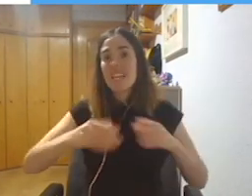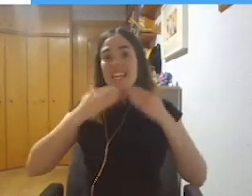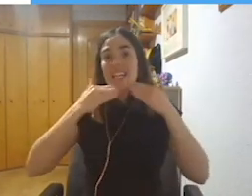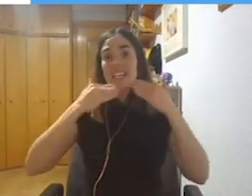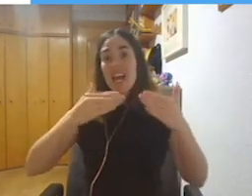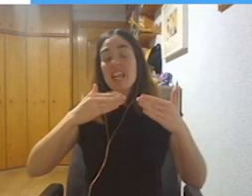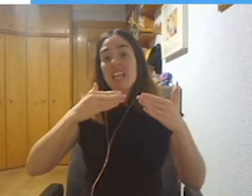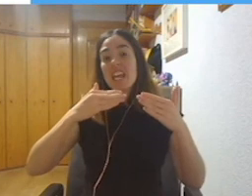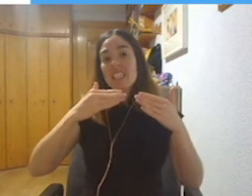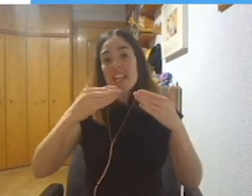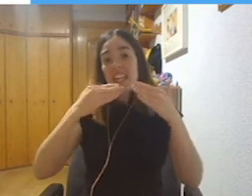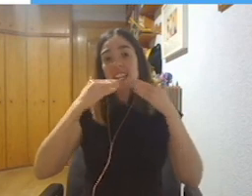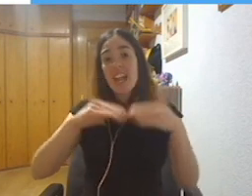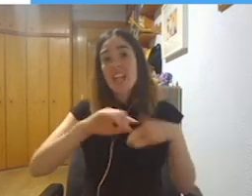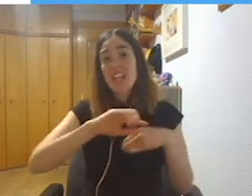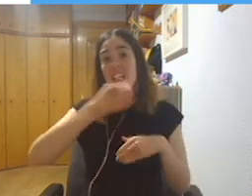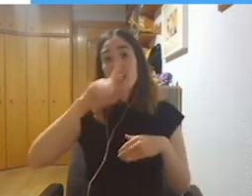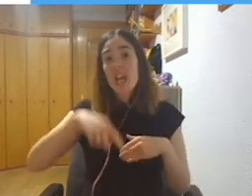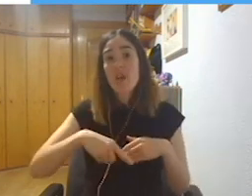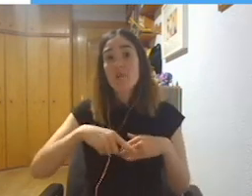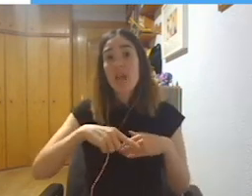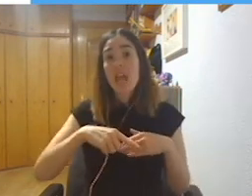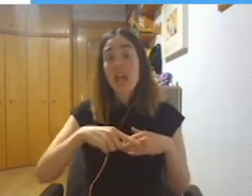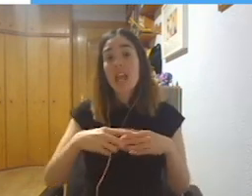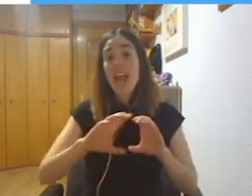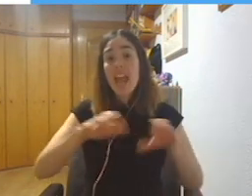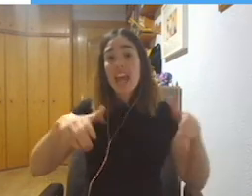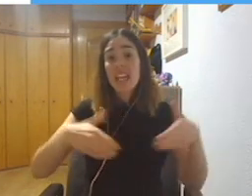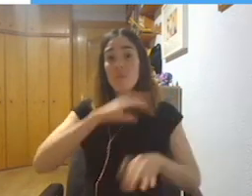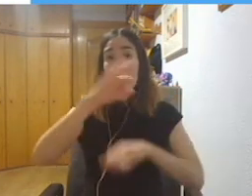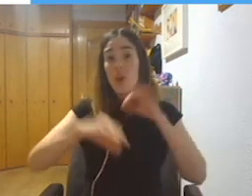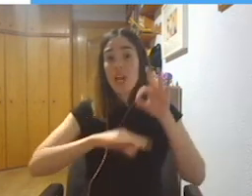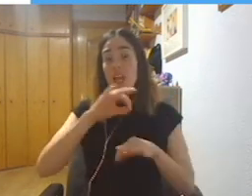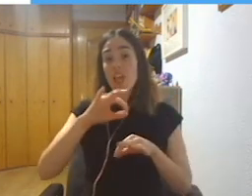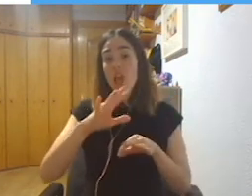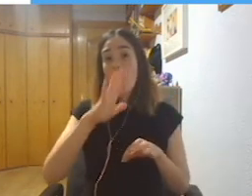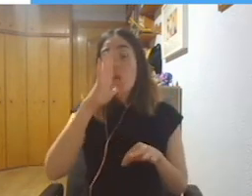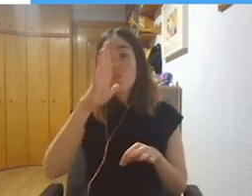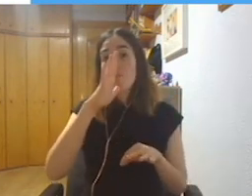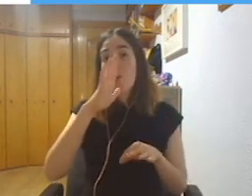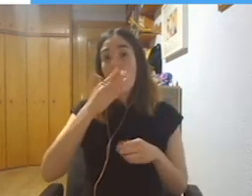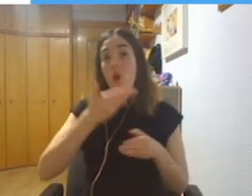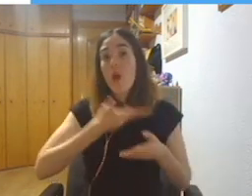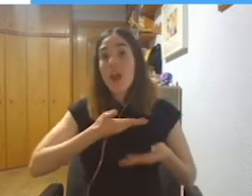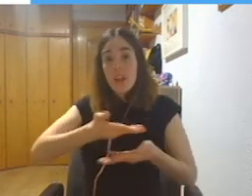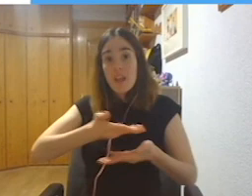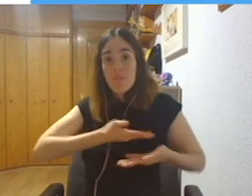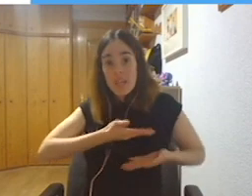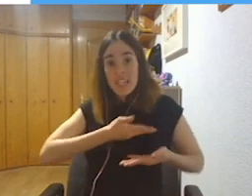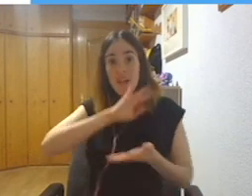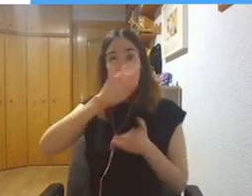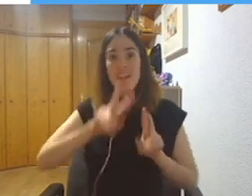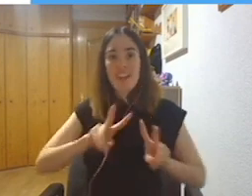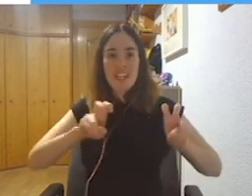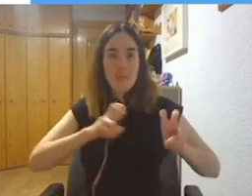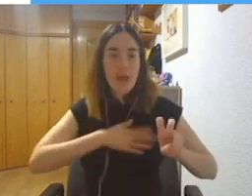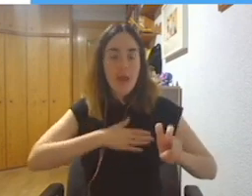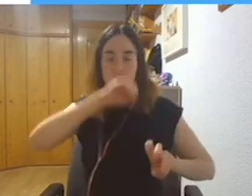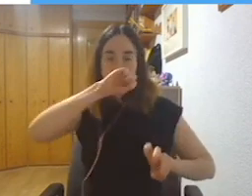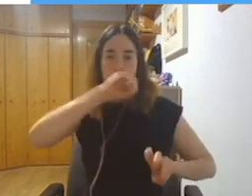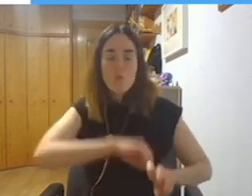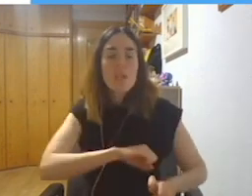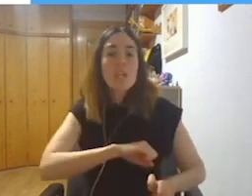y muchas gracias al equipo de organización por haberme invitado a hablar de este tema que me